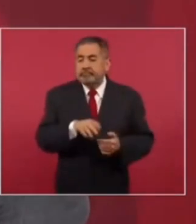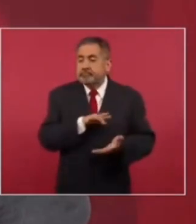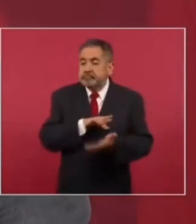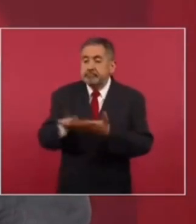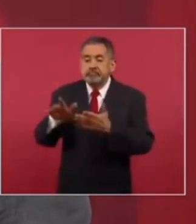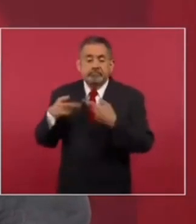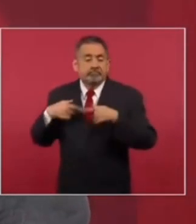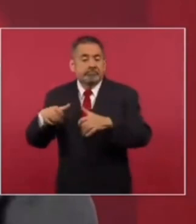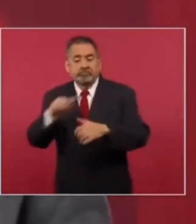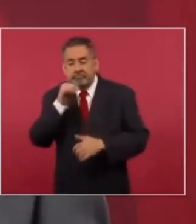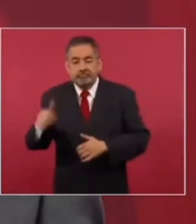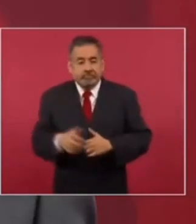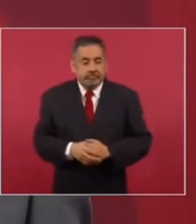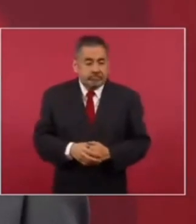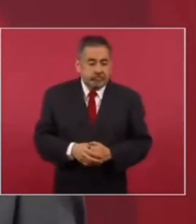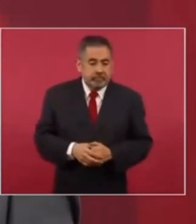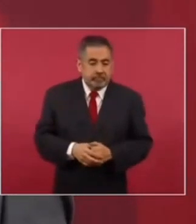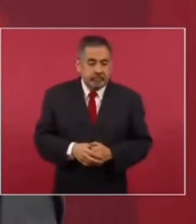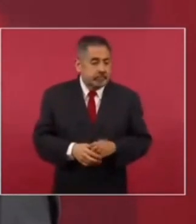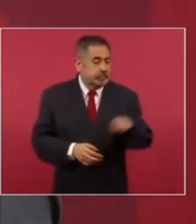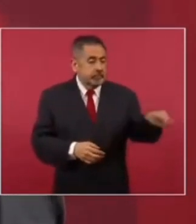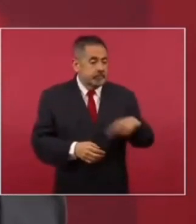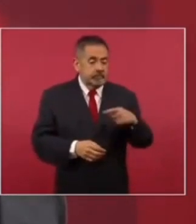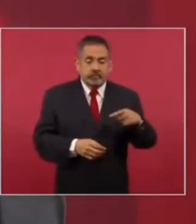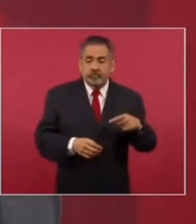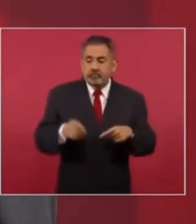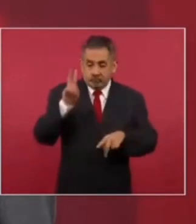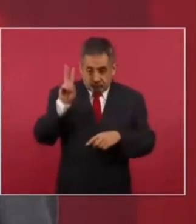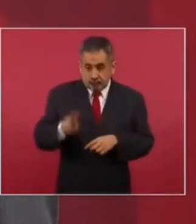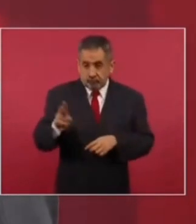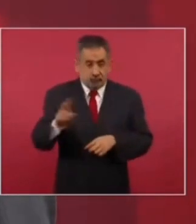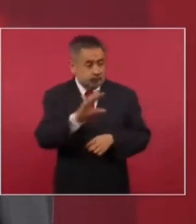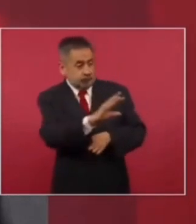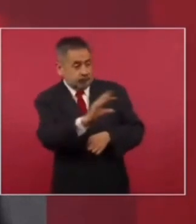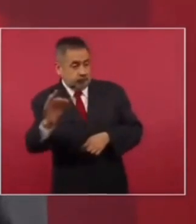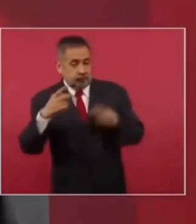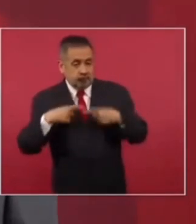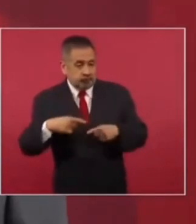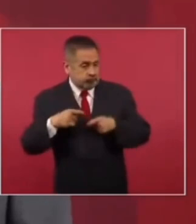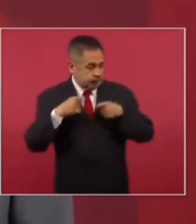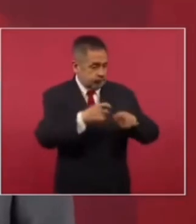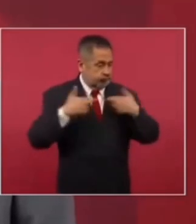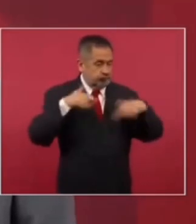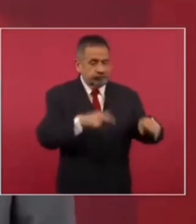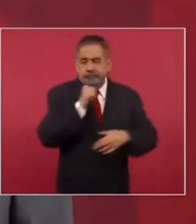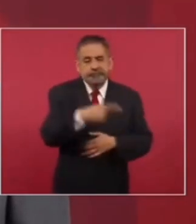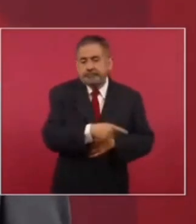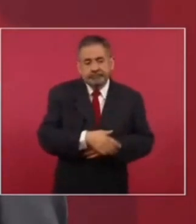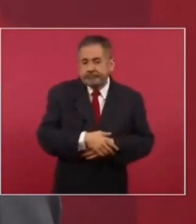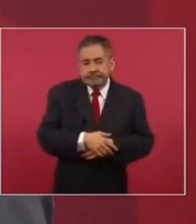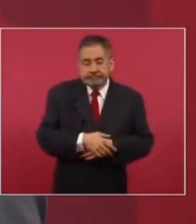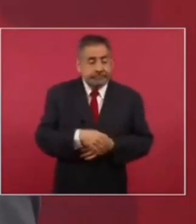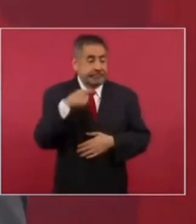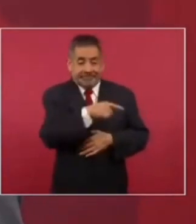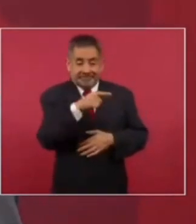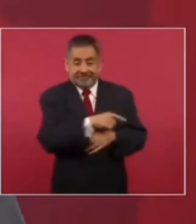más fuerte, porque no son representantes populares, son representantes de la cúpula